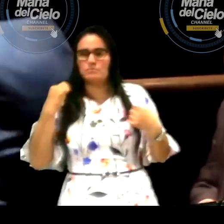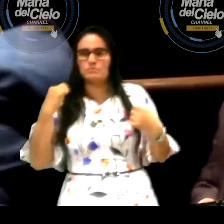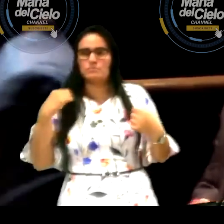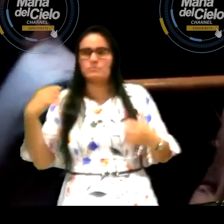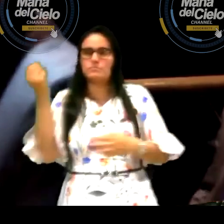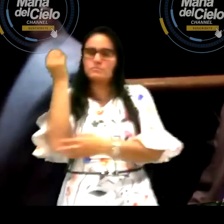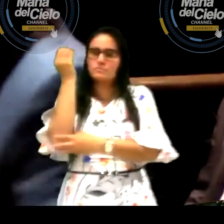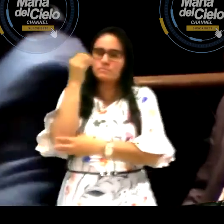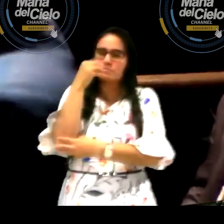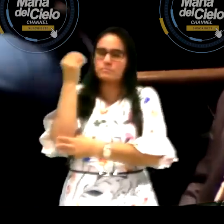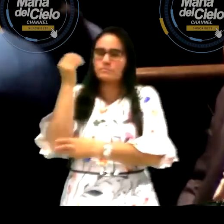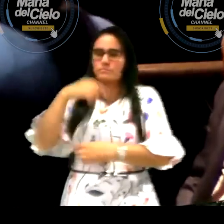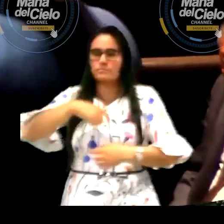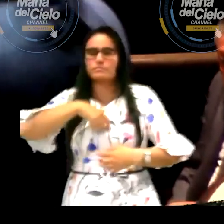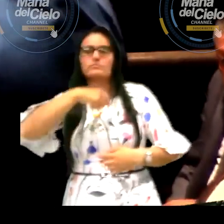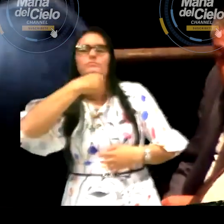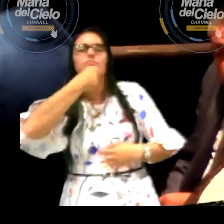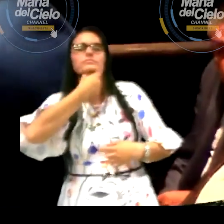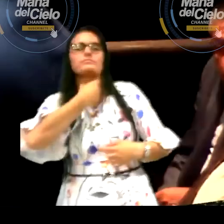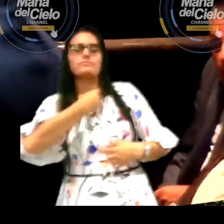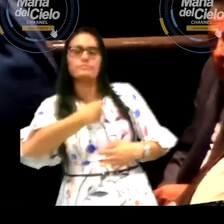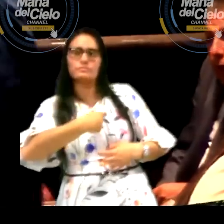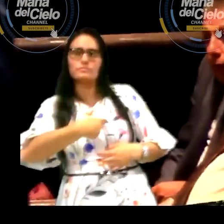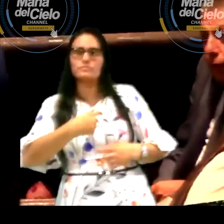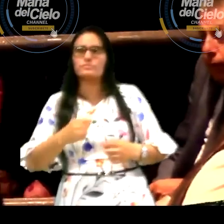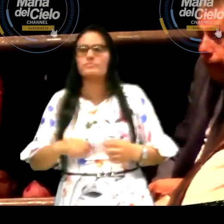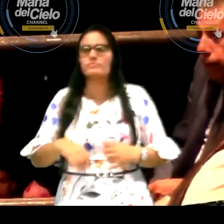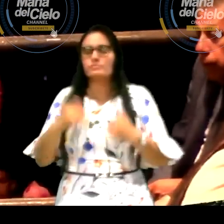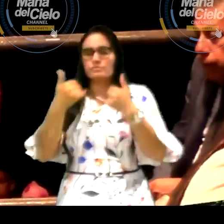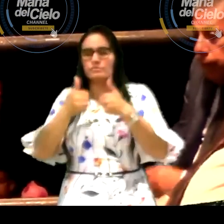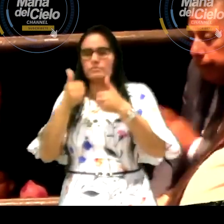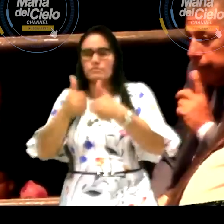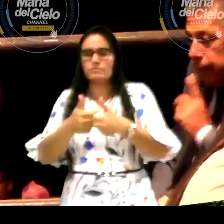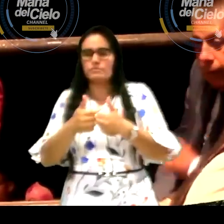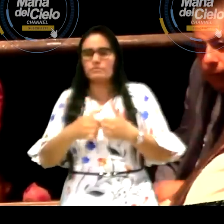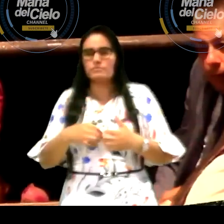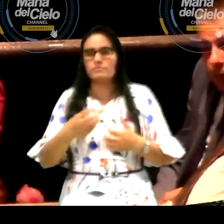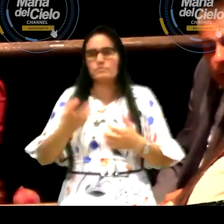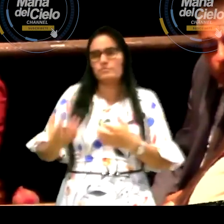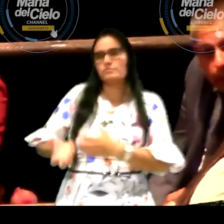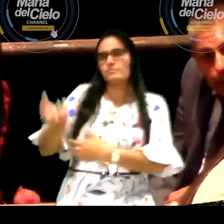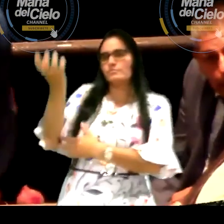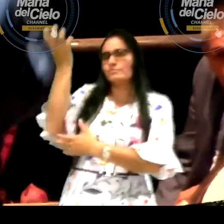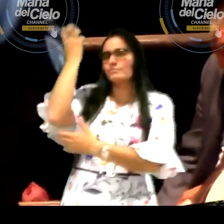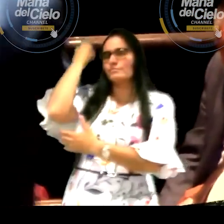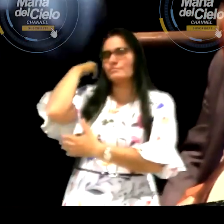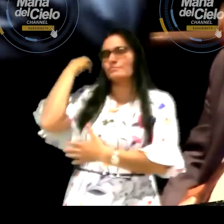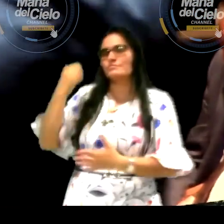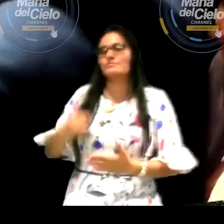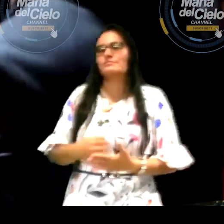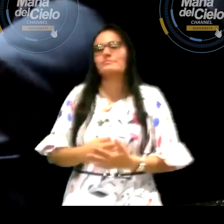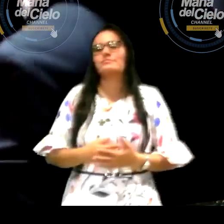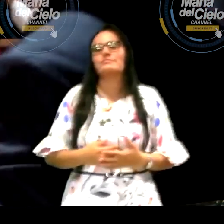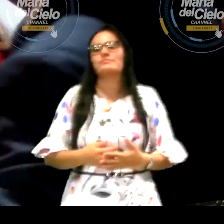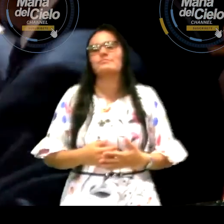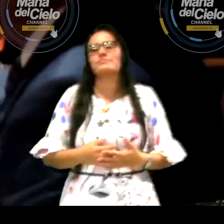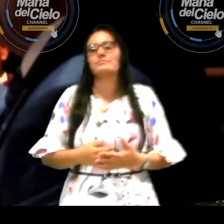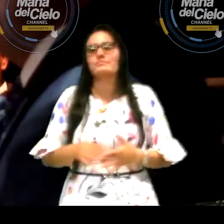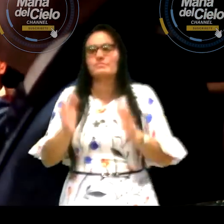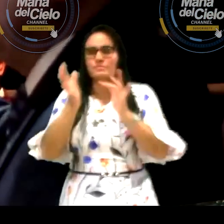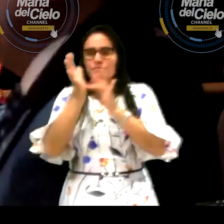los entierran o los creman o lo que sea. Pero en esa época los colocaban de pie. Jesús se para frente al